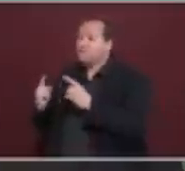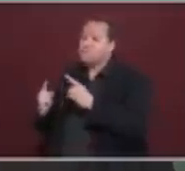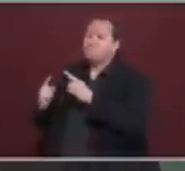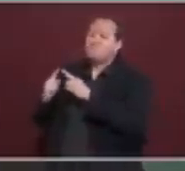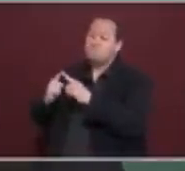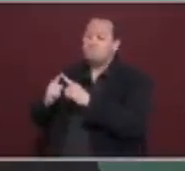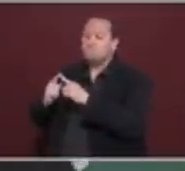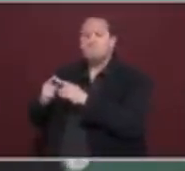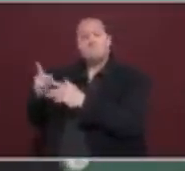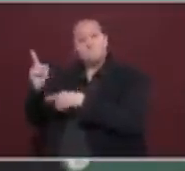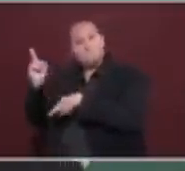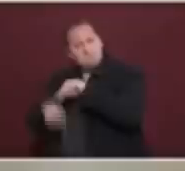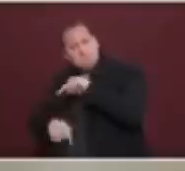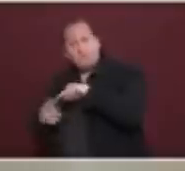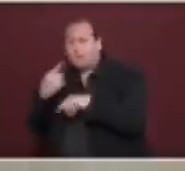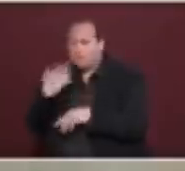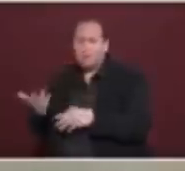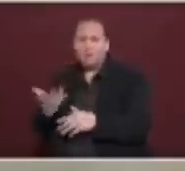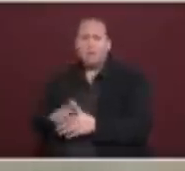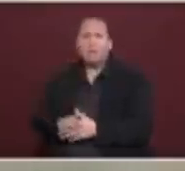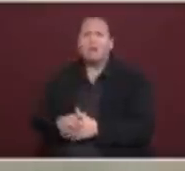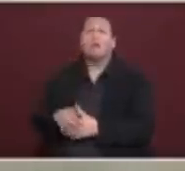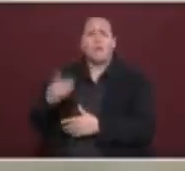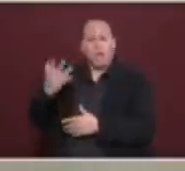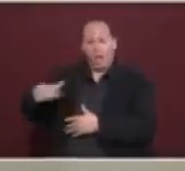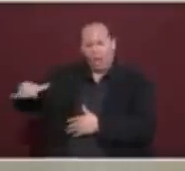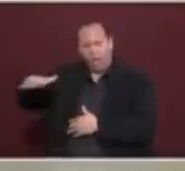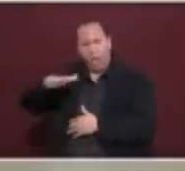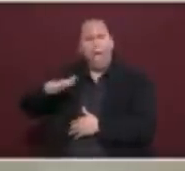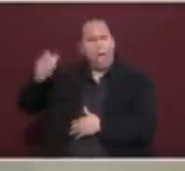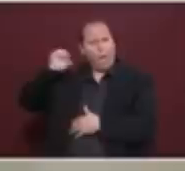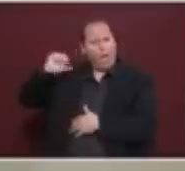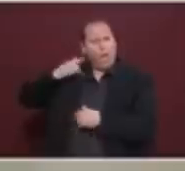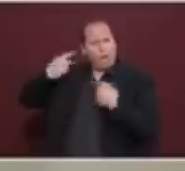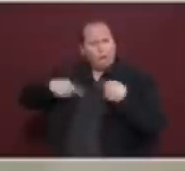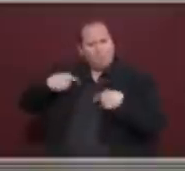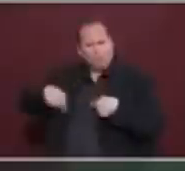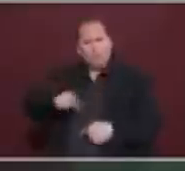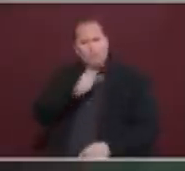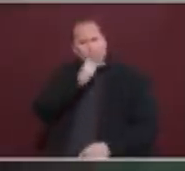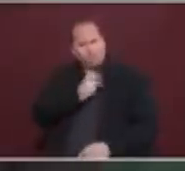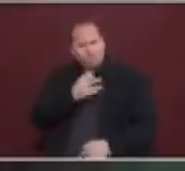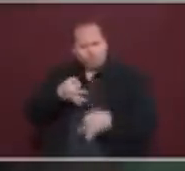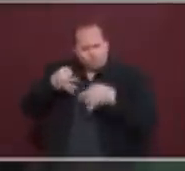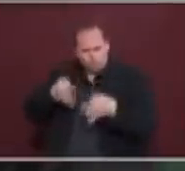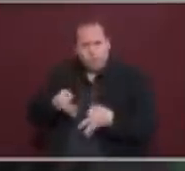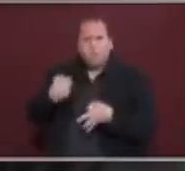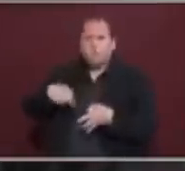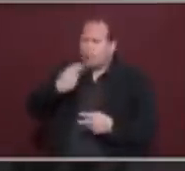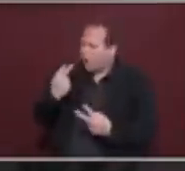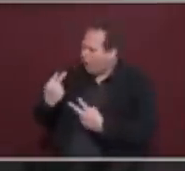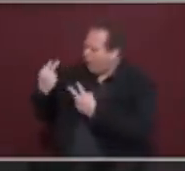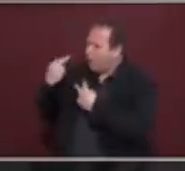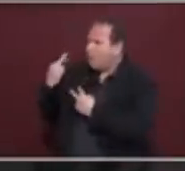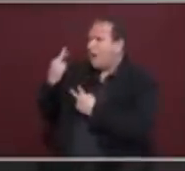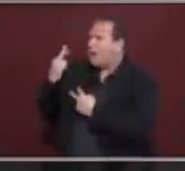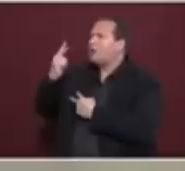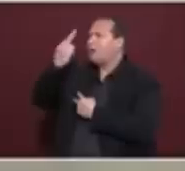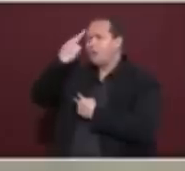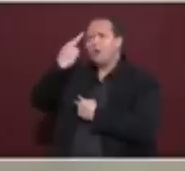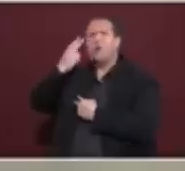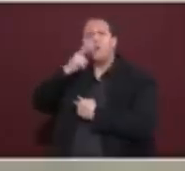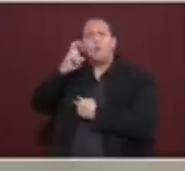y son los padres de nuestra patria vamos a conmemorar los 200 años de independencia